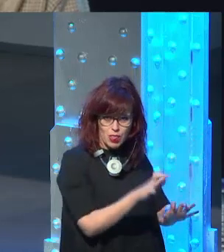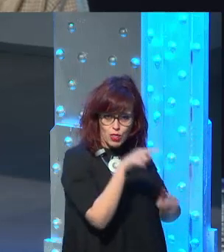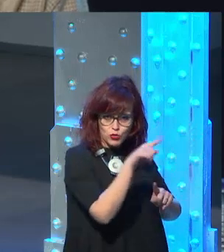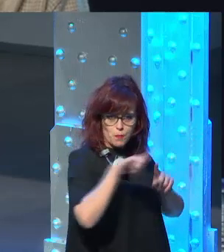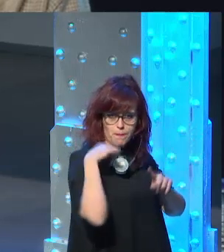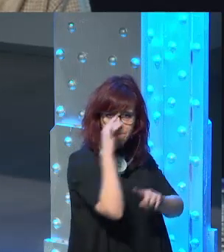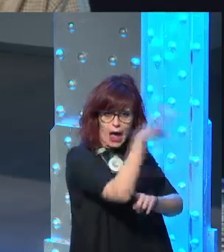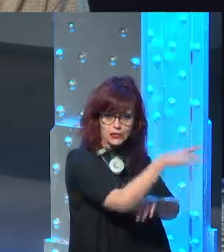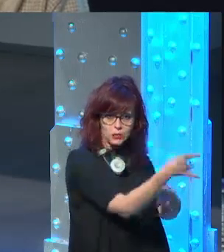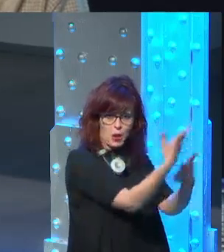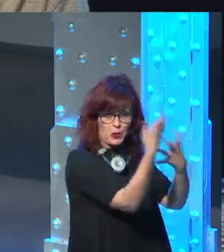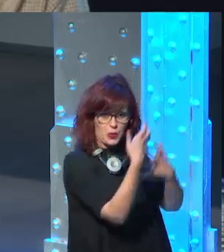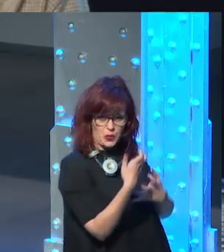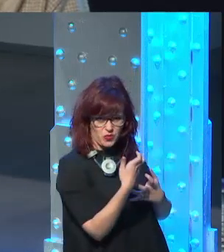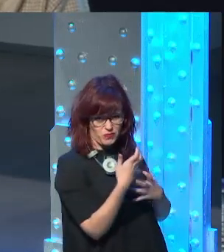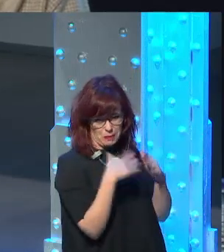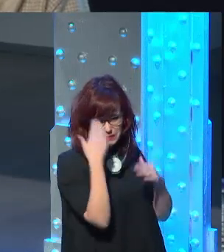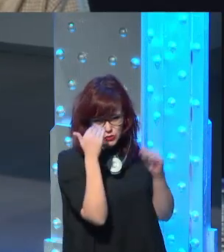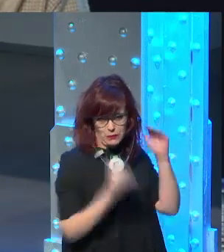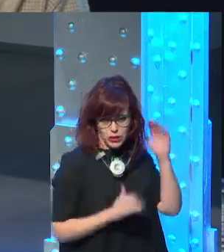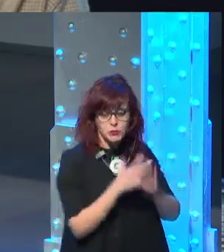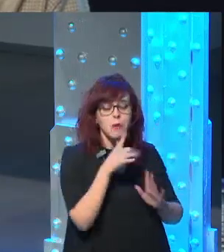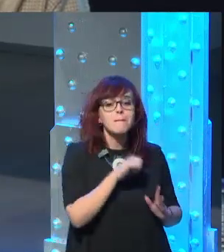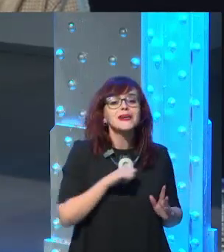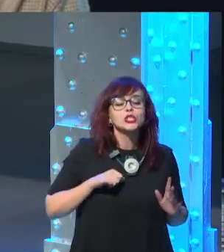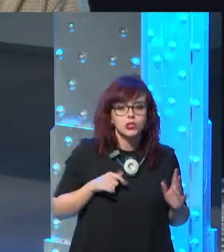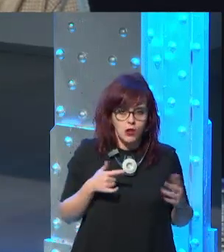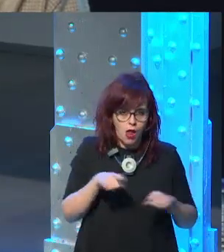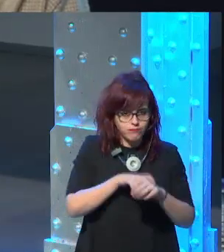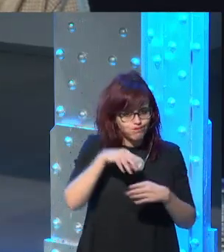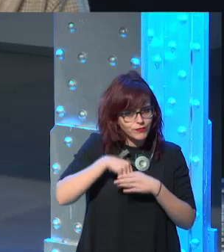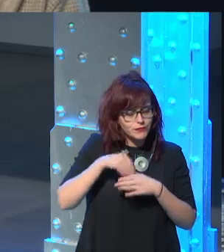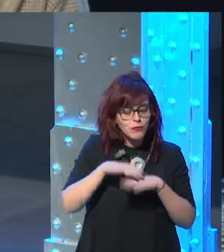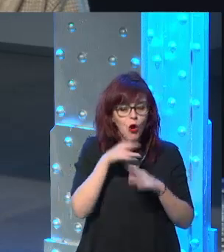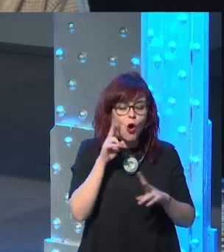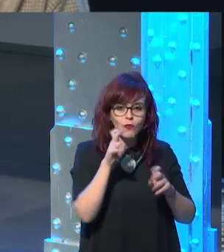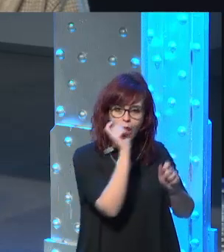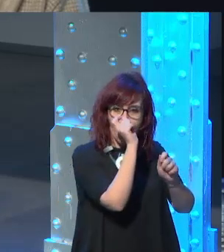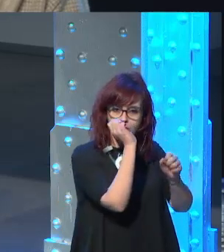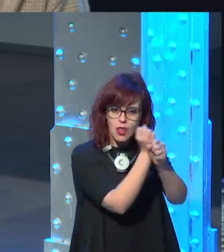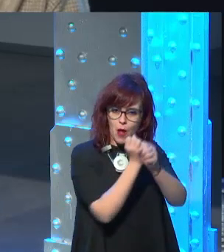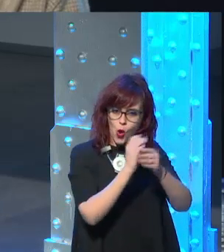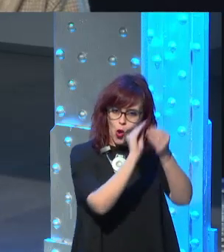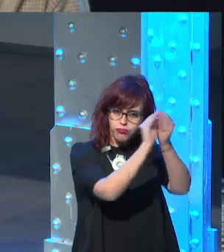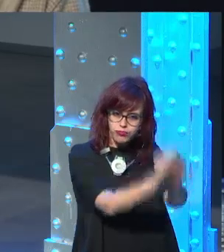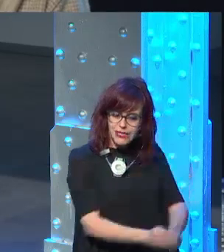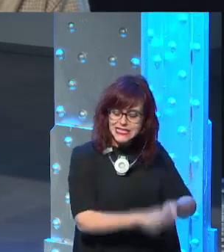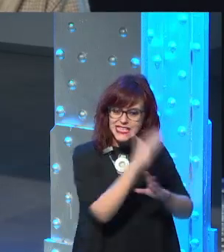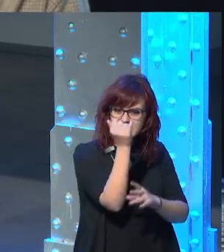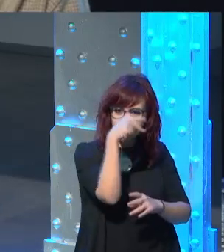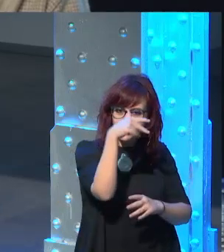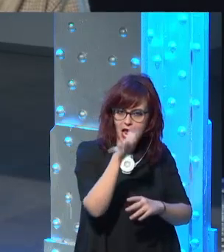de mí. Y yo me voy a ir más por el lado personal, porque yo veo la obra de Jane y es que Jane en estado